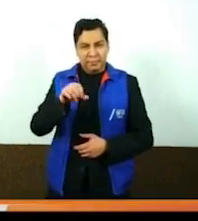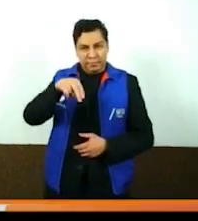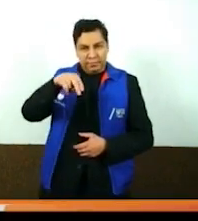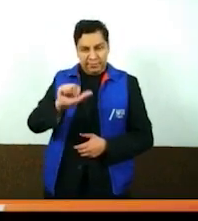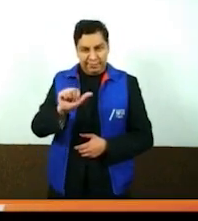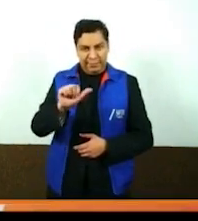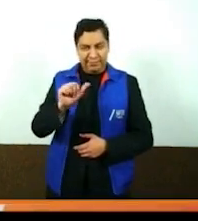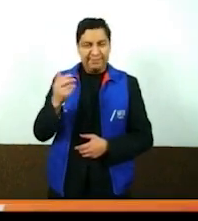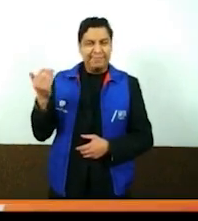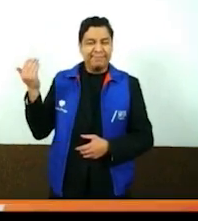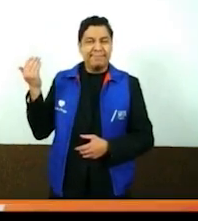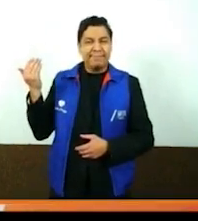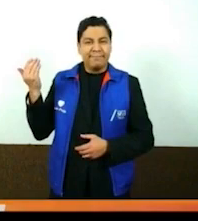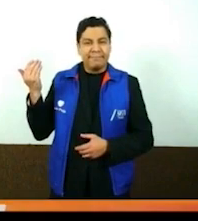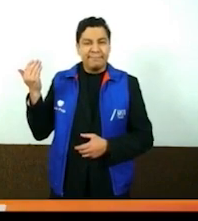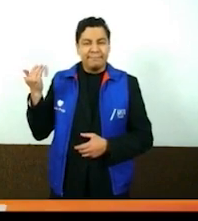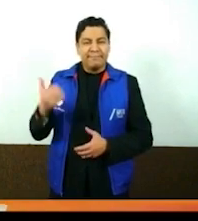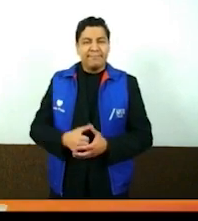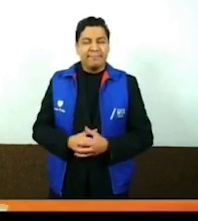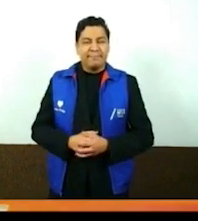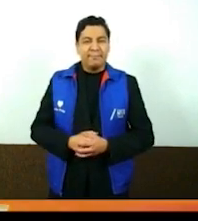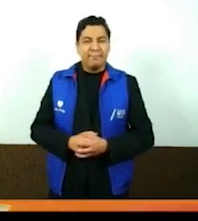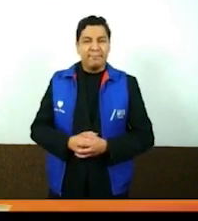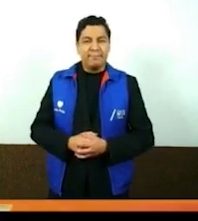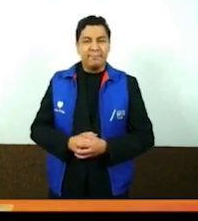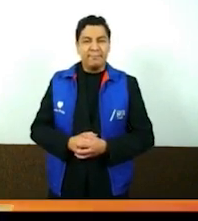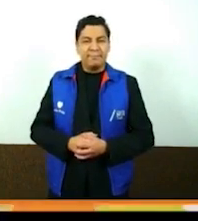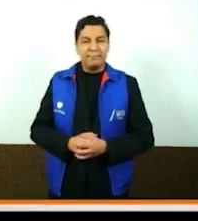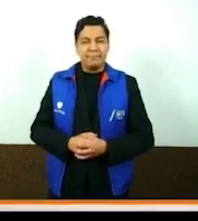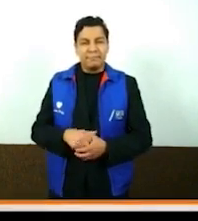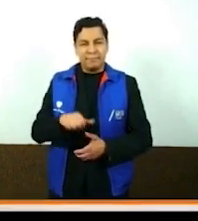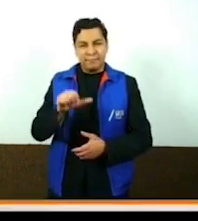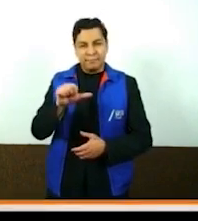Karina Elizabeth Sánchez Aguilar,